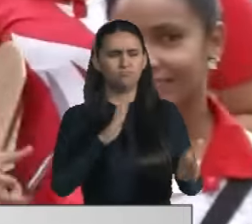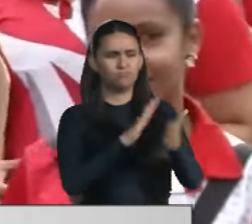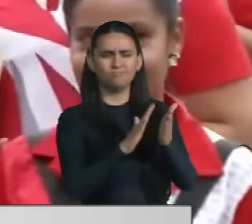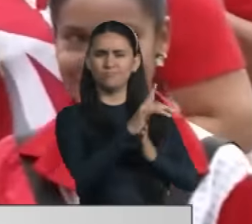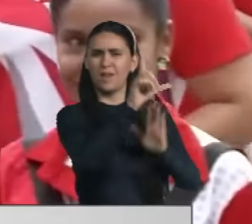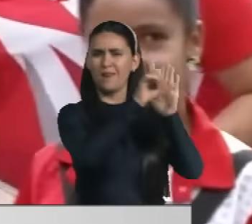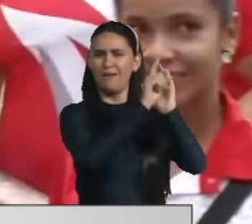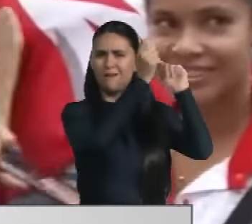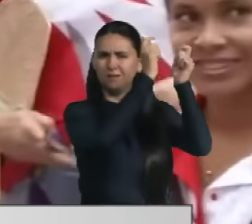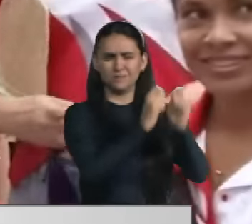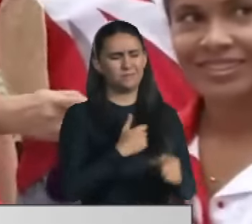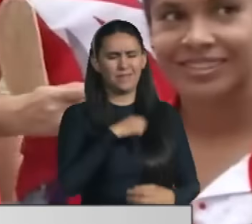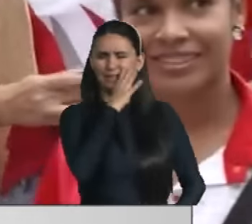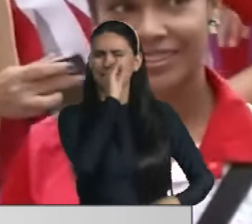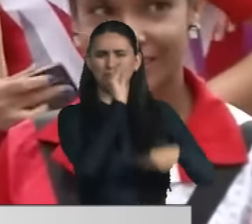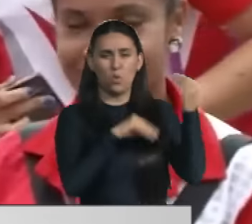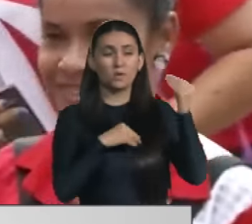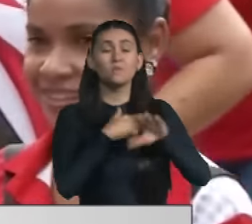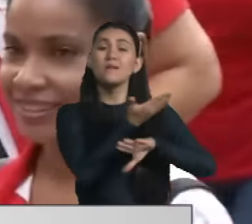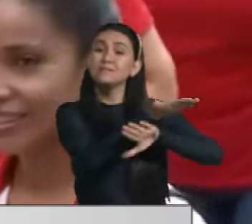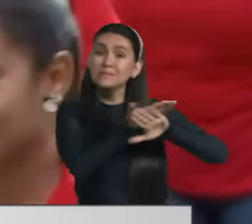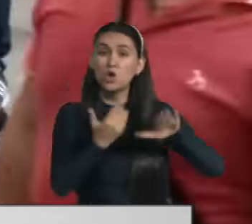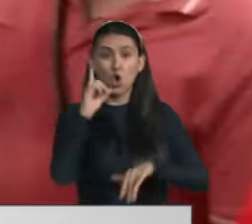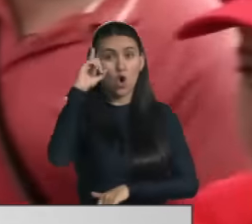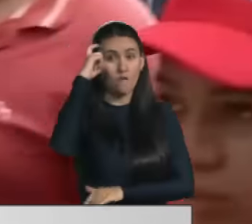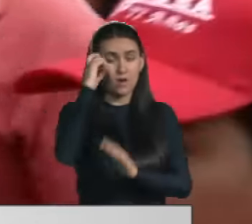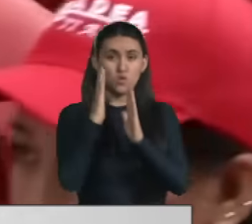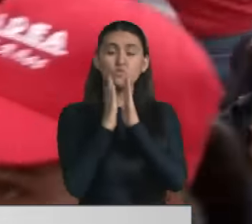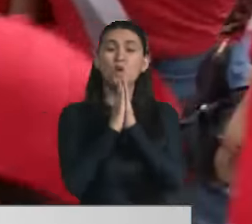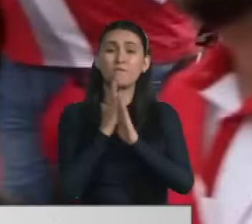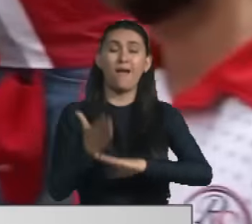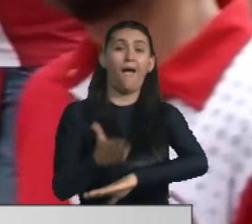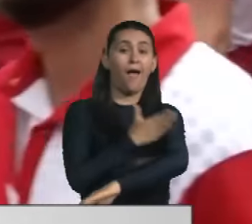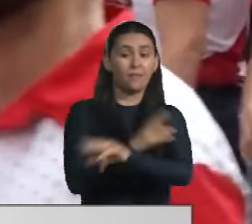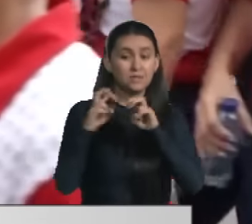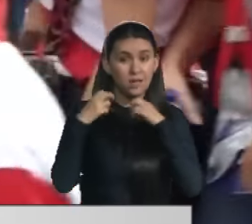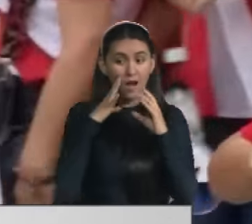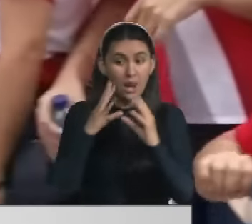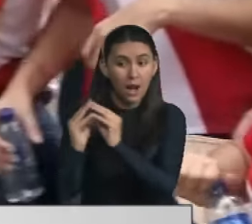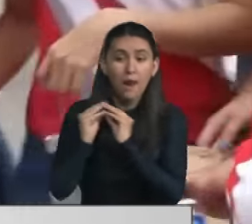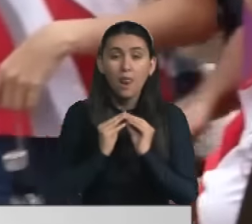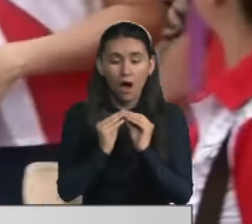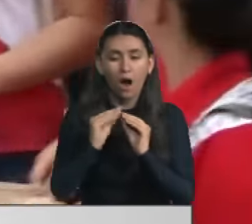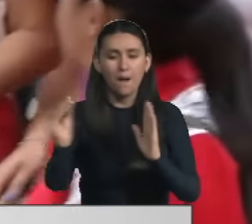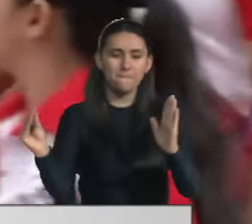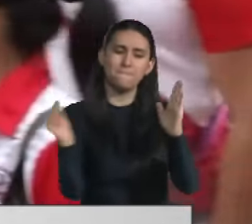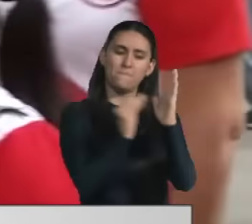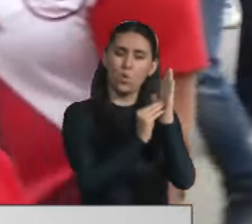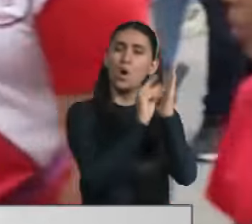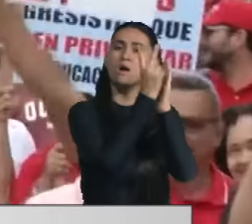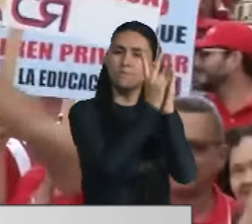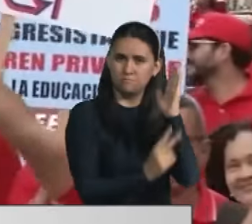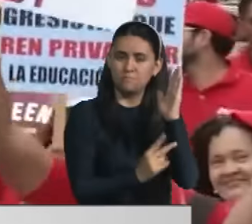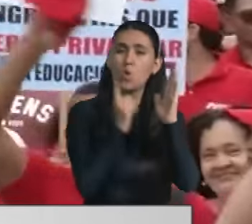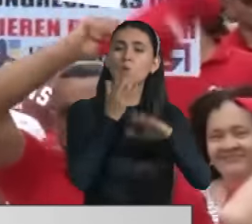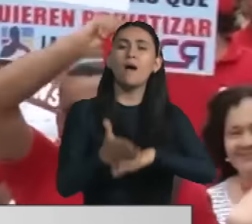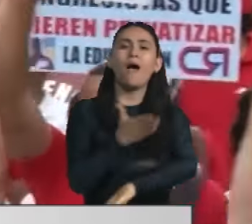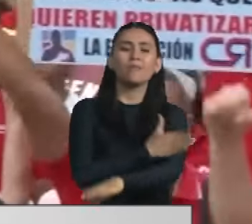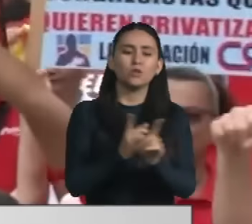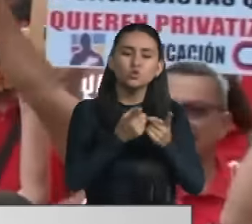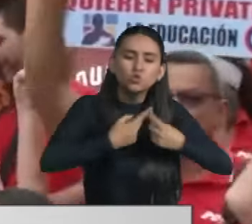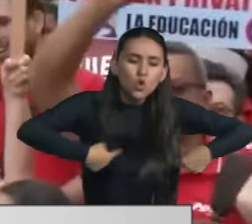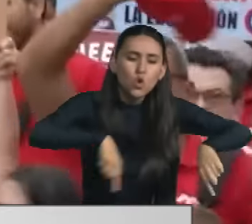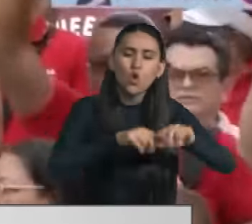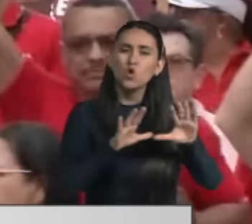de la educación, se exige al gobierno atender lo acordado en mesas de negociaciones y revisar lo que se aprobó en la Comisión Primera